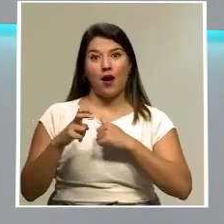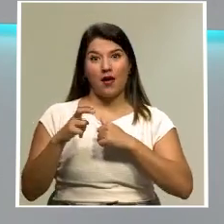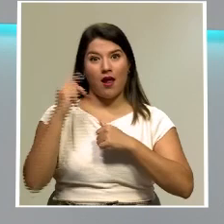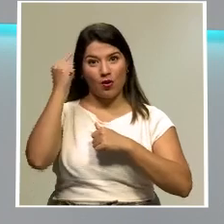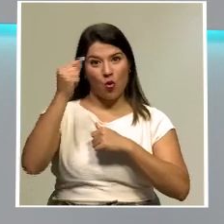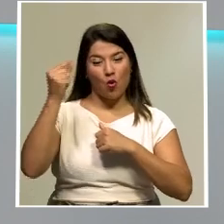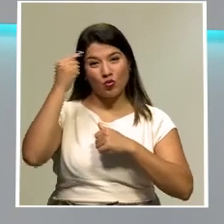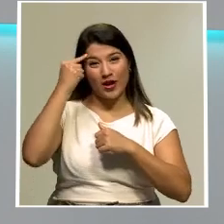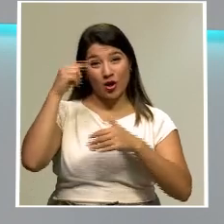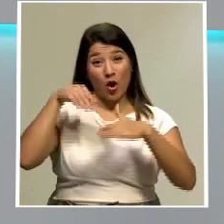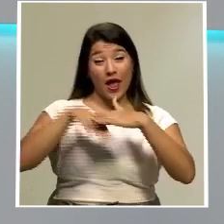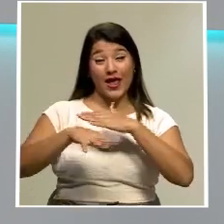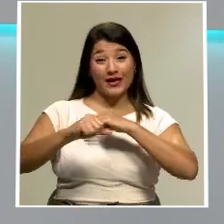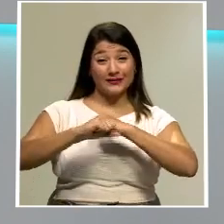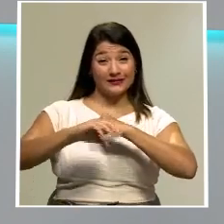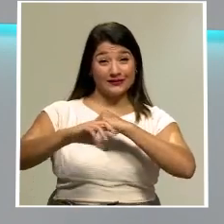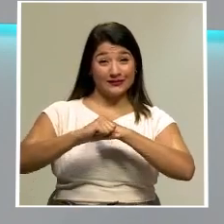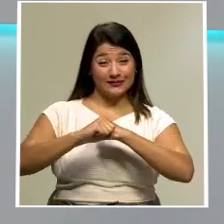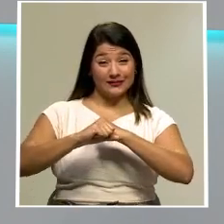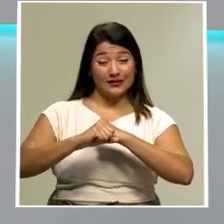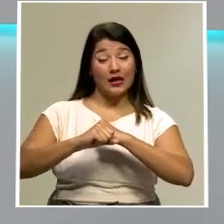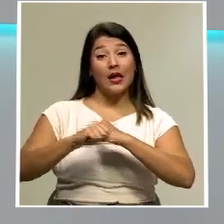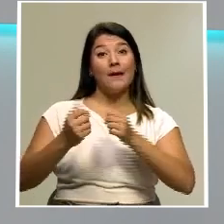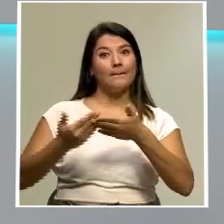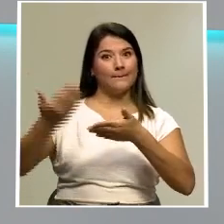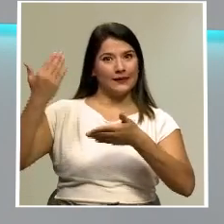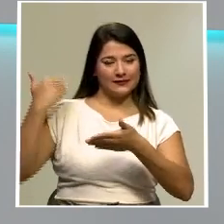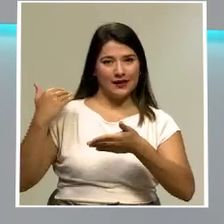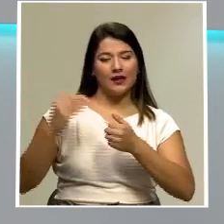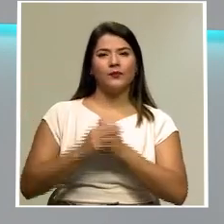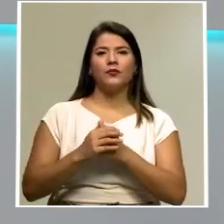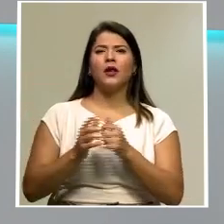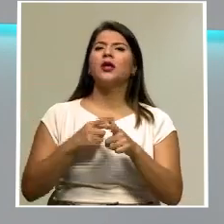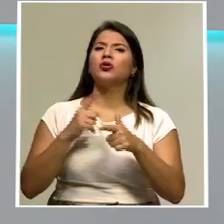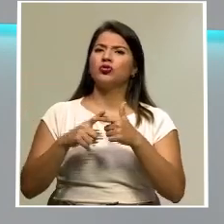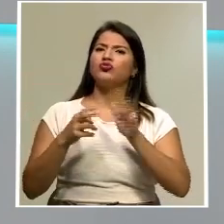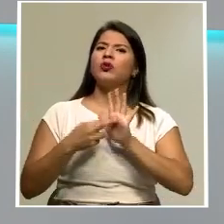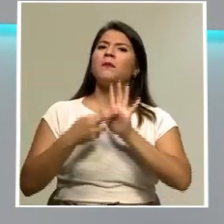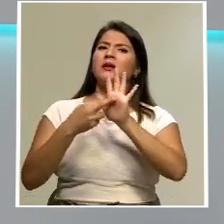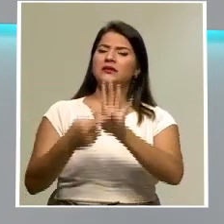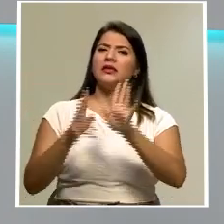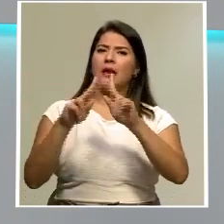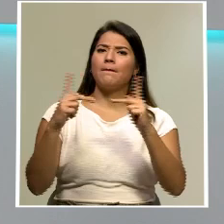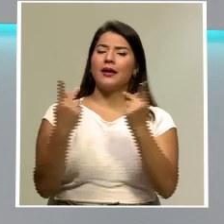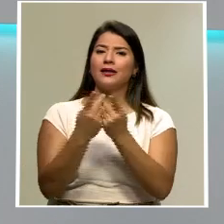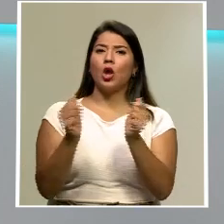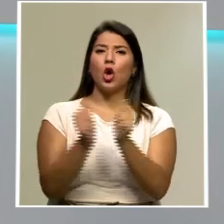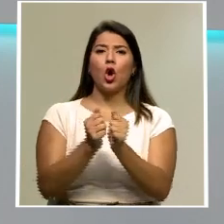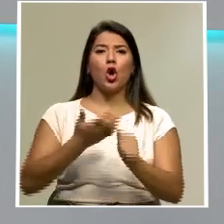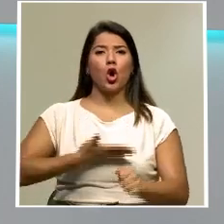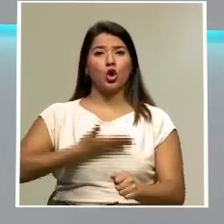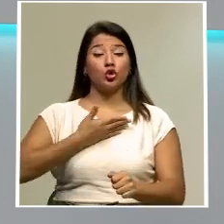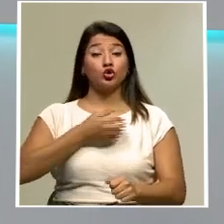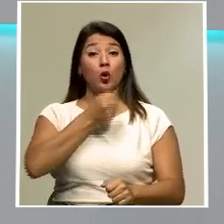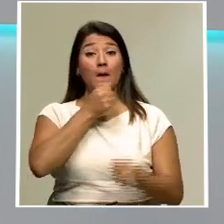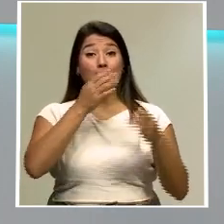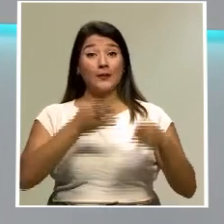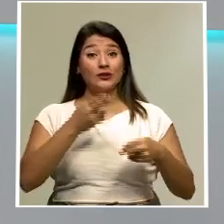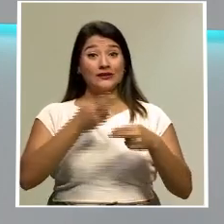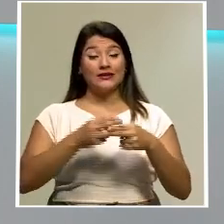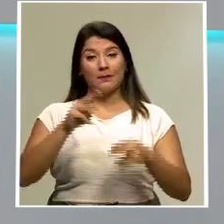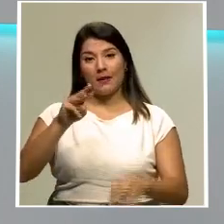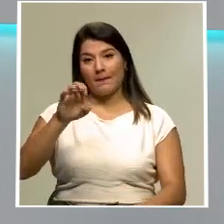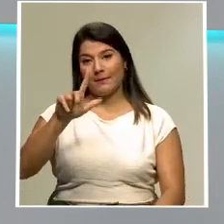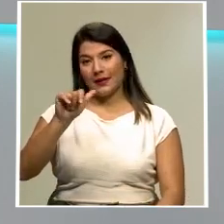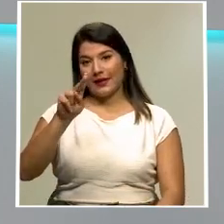que representará a esta agrupación política con orgullo. La periodista Melanie Corrales la